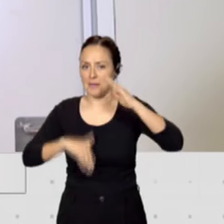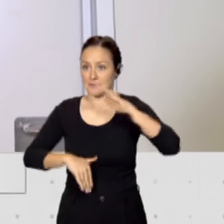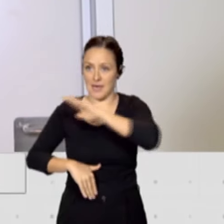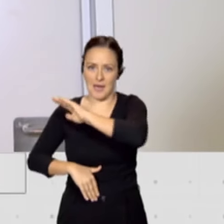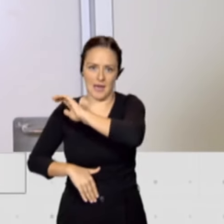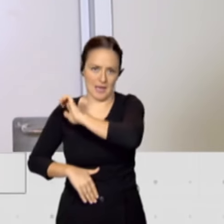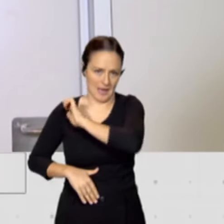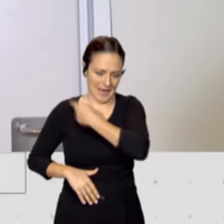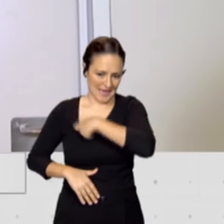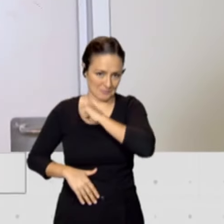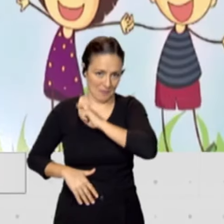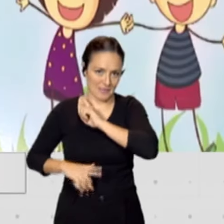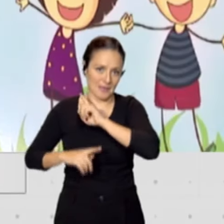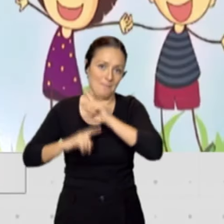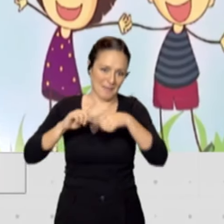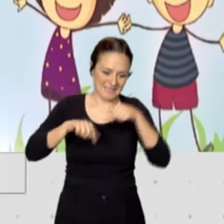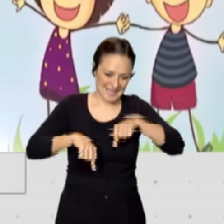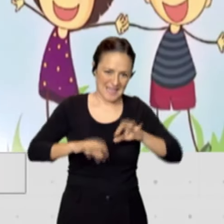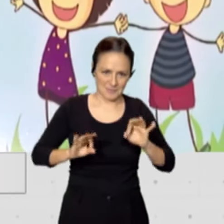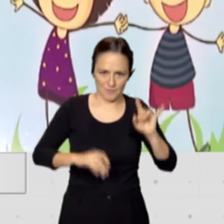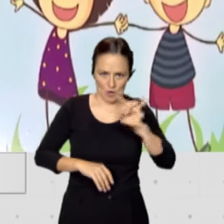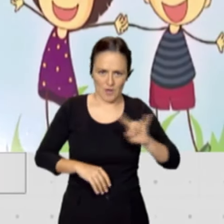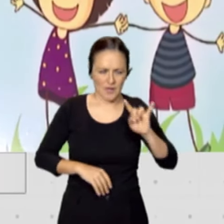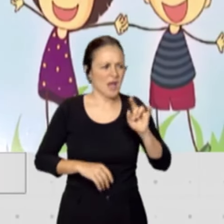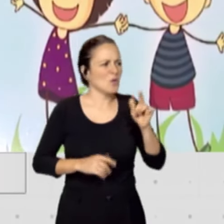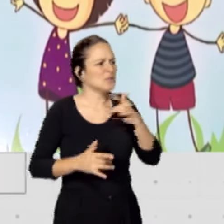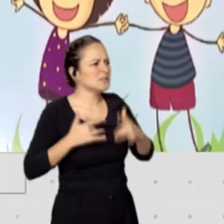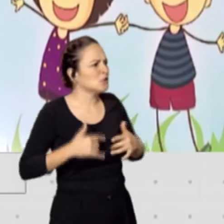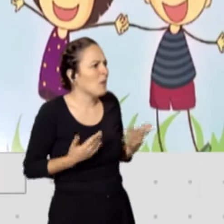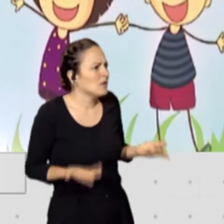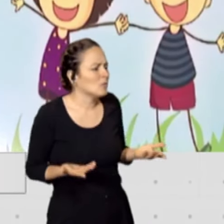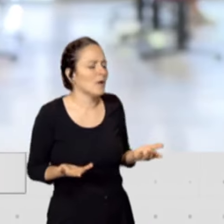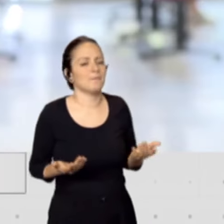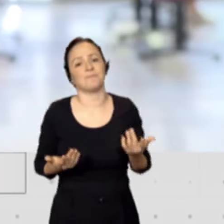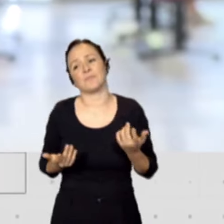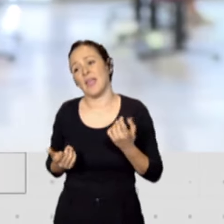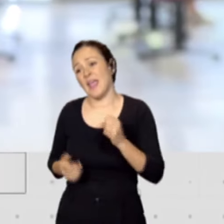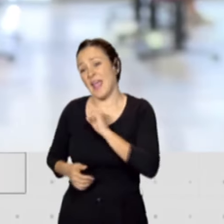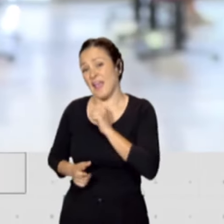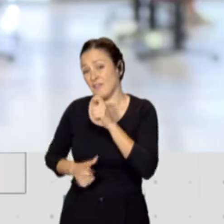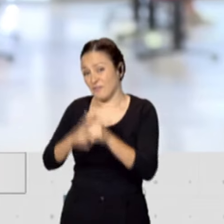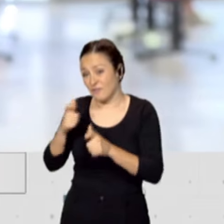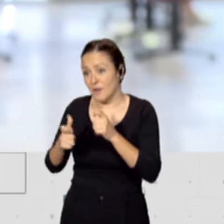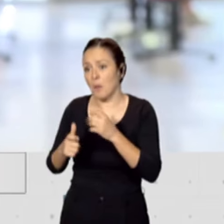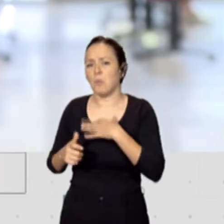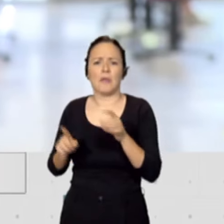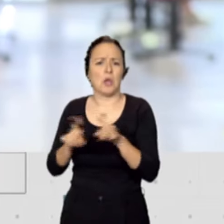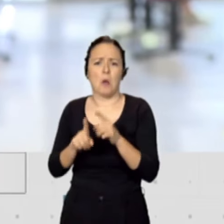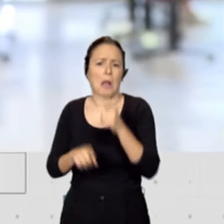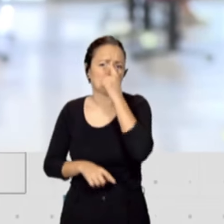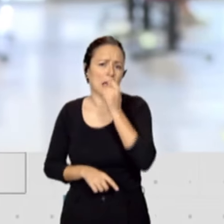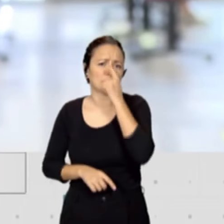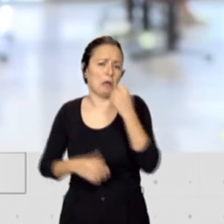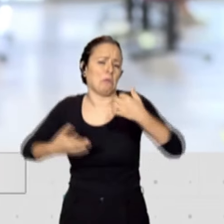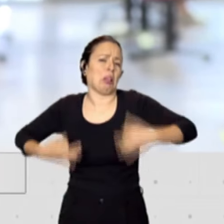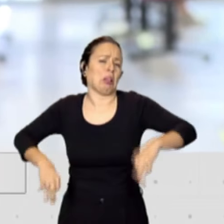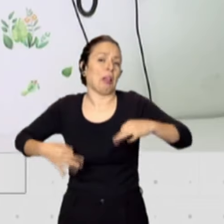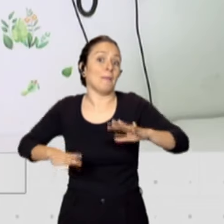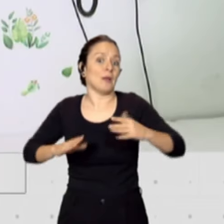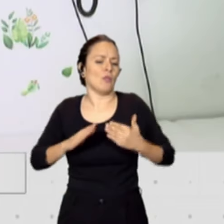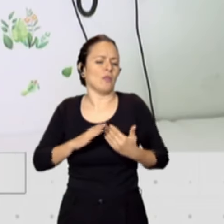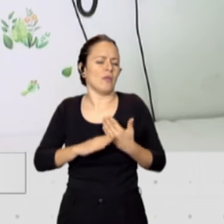aquí en Canarias y Cómo se manifiesta hel aterina el aterina es una enfermedad que también puede empezar como si fuese un proceso catedral banal pero en unos